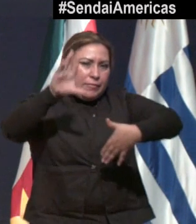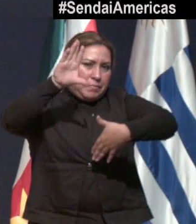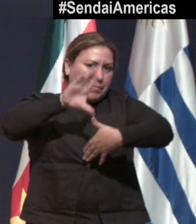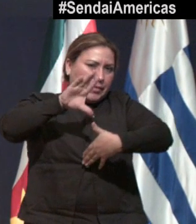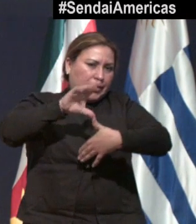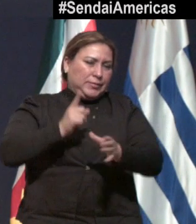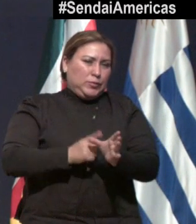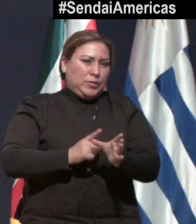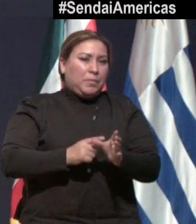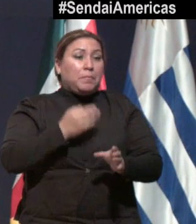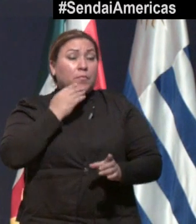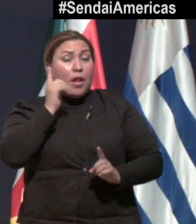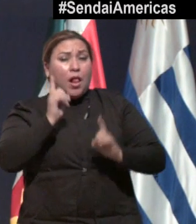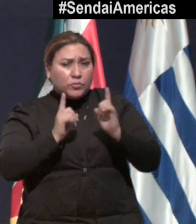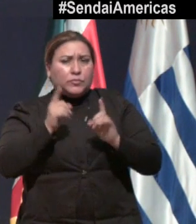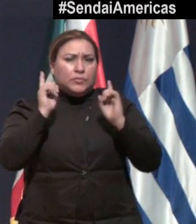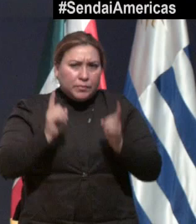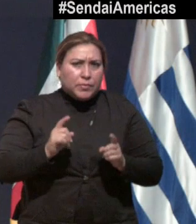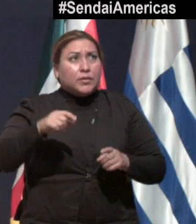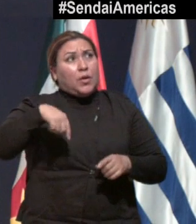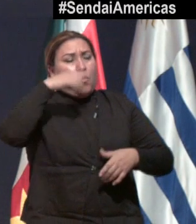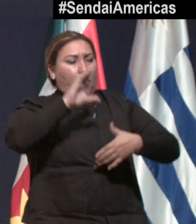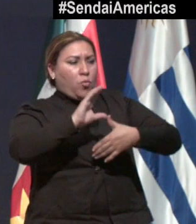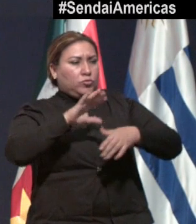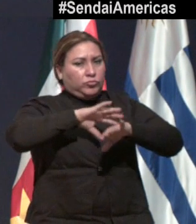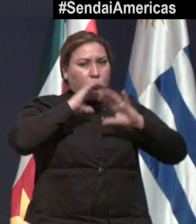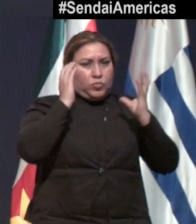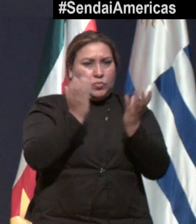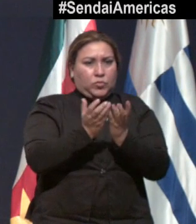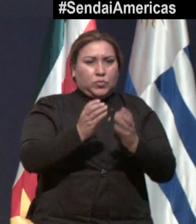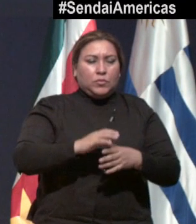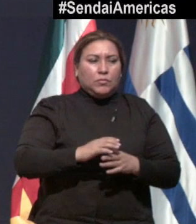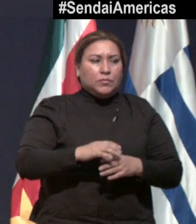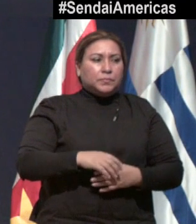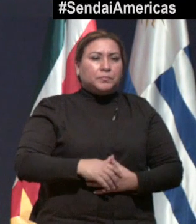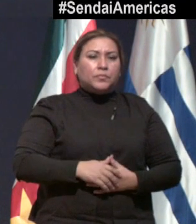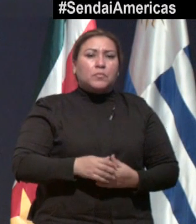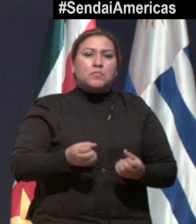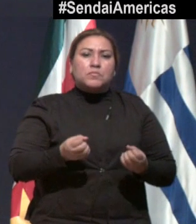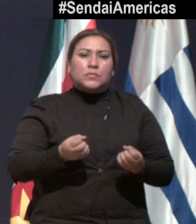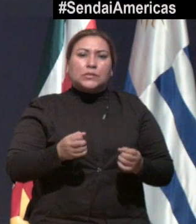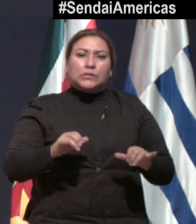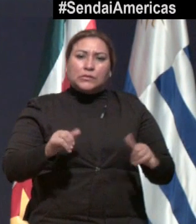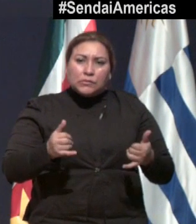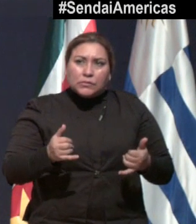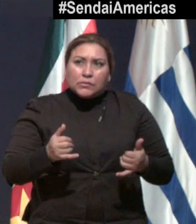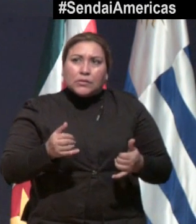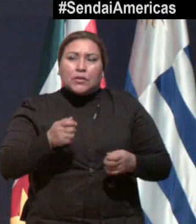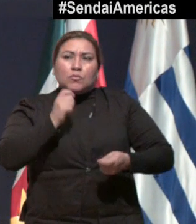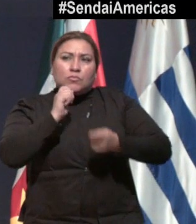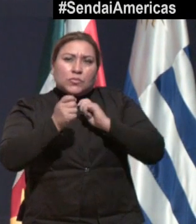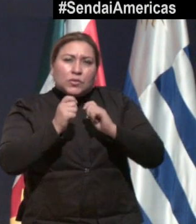referencia también a algunas otras regiones del mundo. Y ya que estamos hablando de un periodo